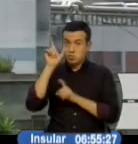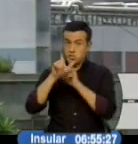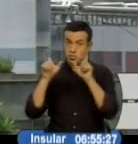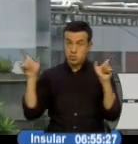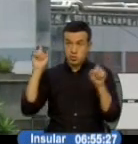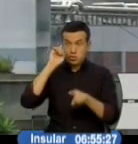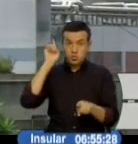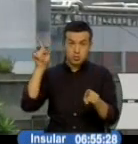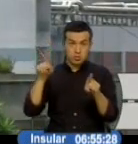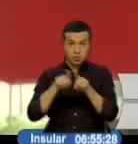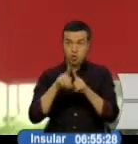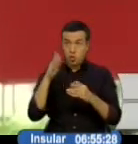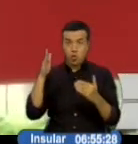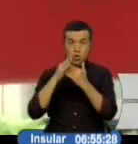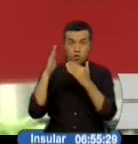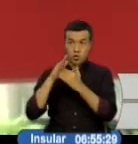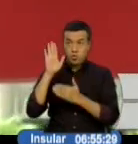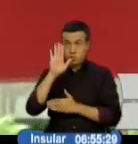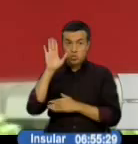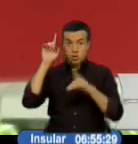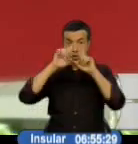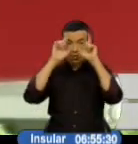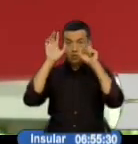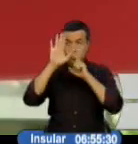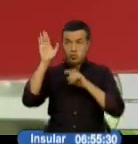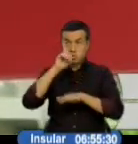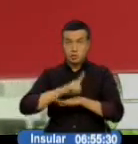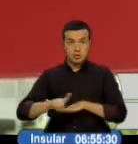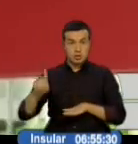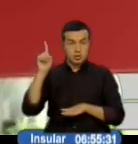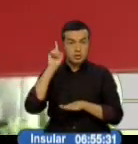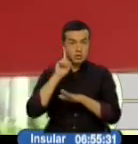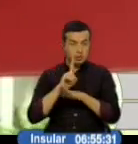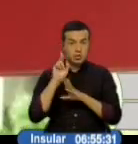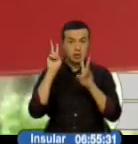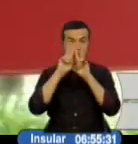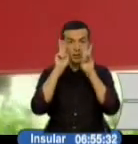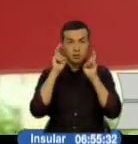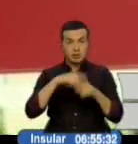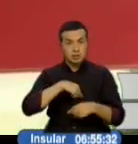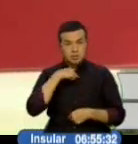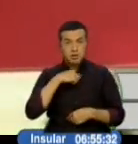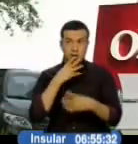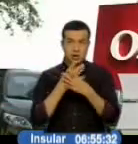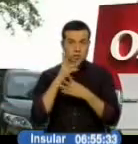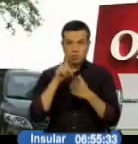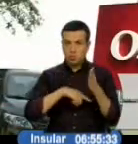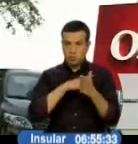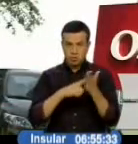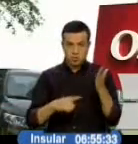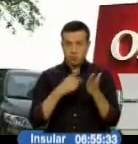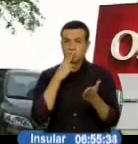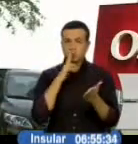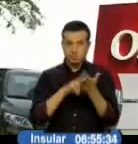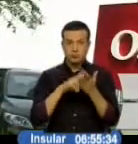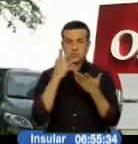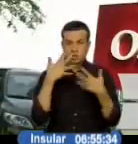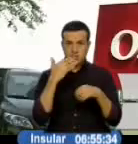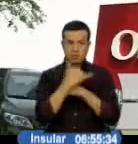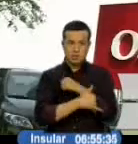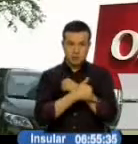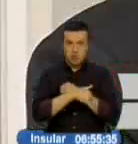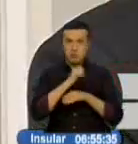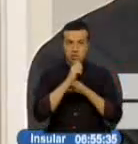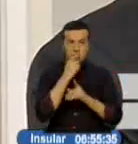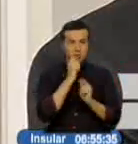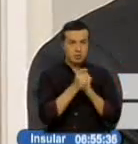del acuerdo, contra ellos, la compañía y sus directivos, ya sea en el ámbito civil o penal. El oficio fue enviado a varios países, incluido